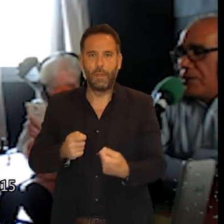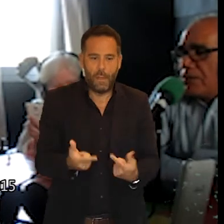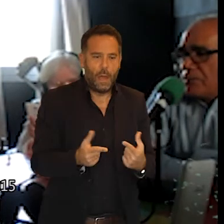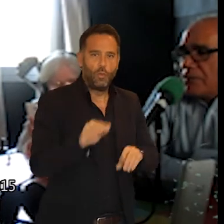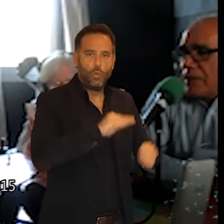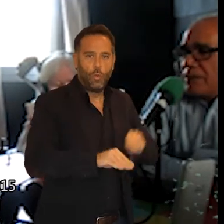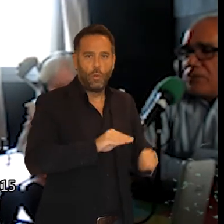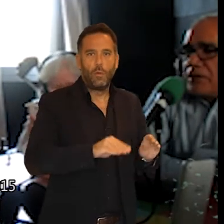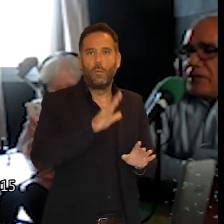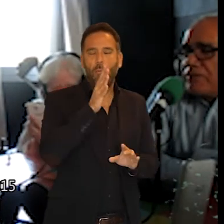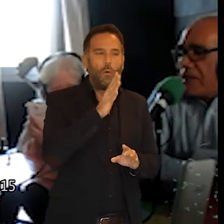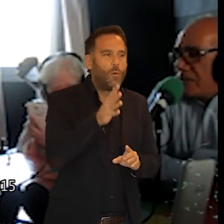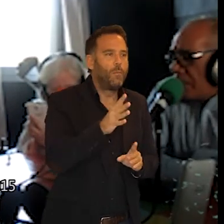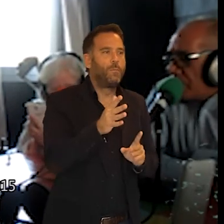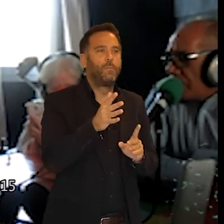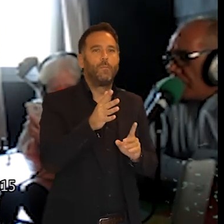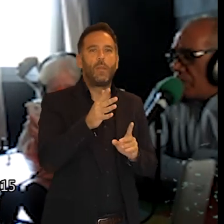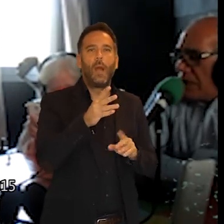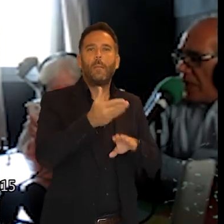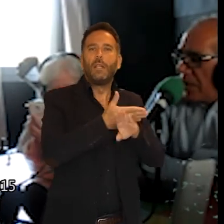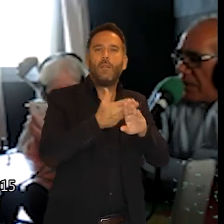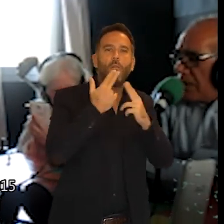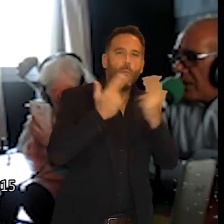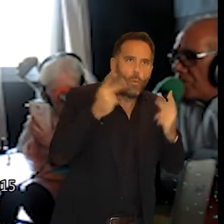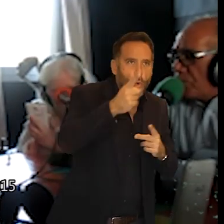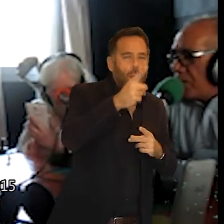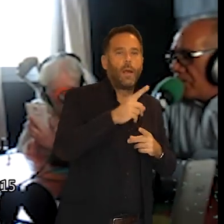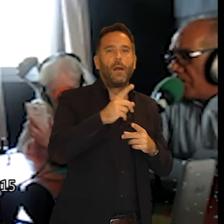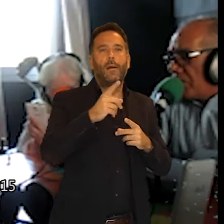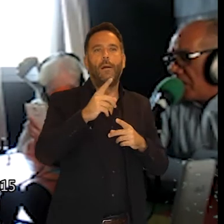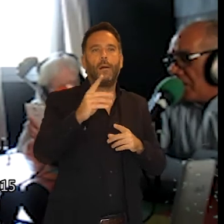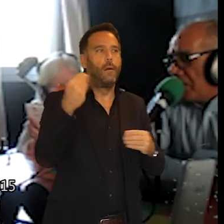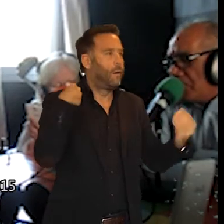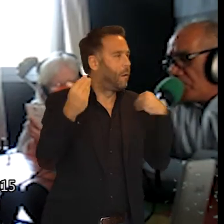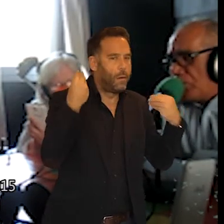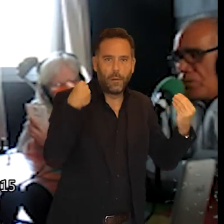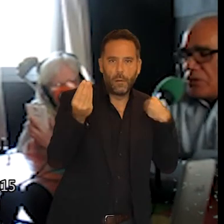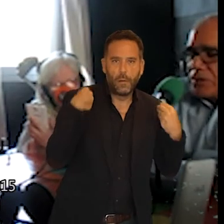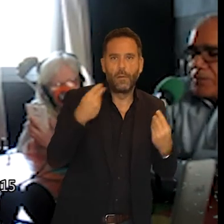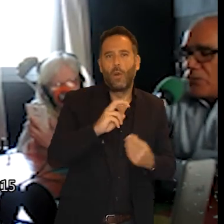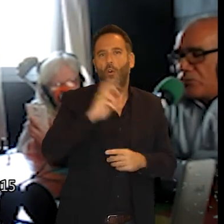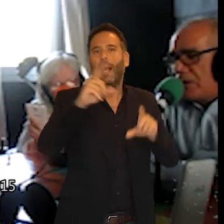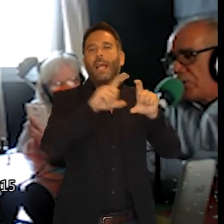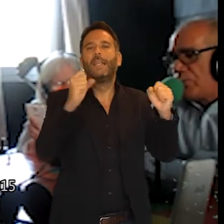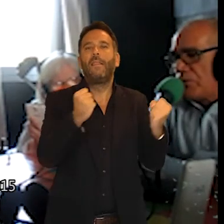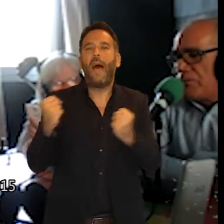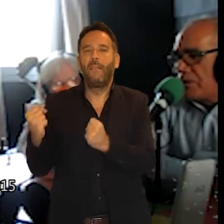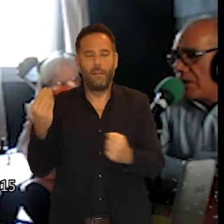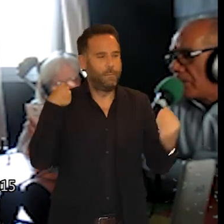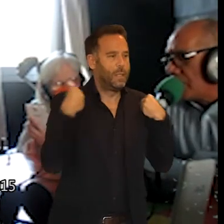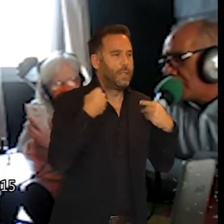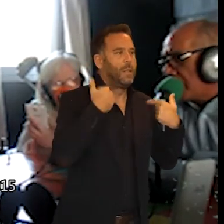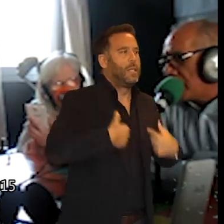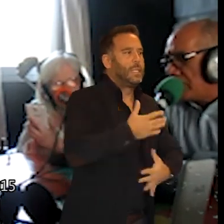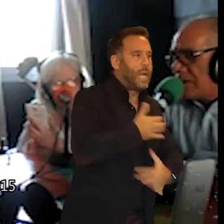teníamos derivaciones de administraciones públicas, teníamos derivaciones de otras entidades, sí, de salud,